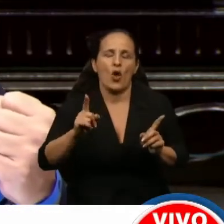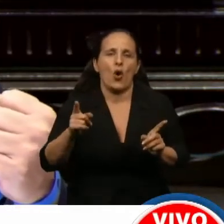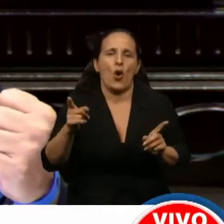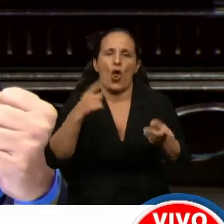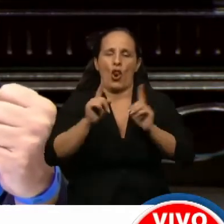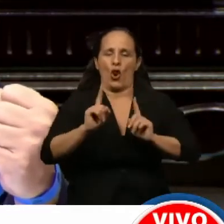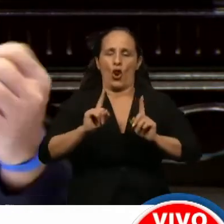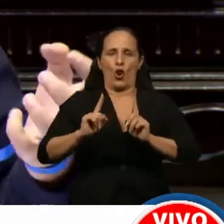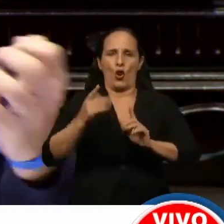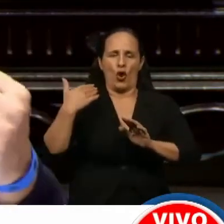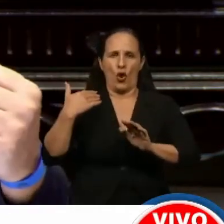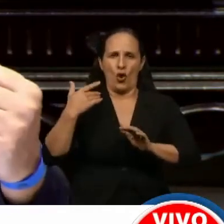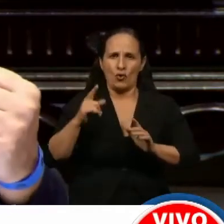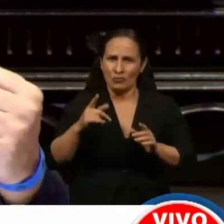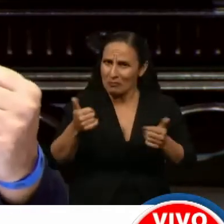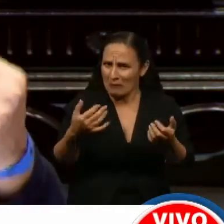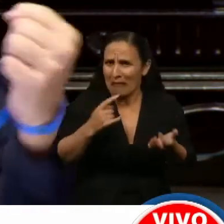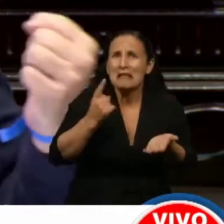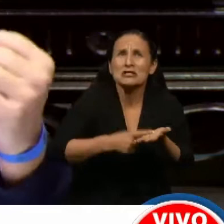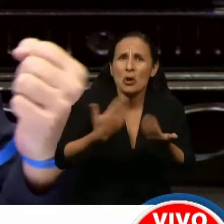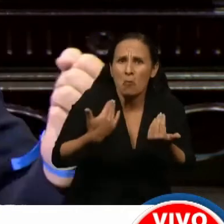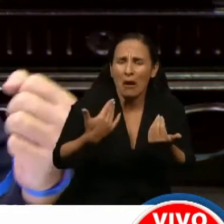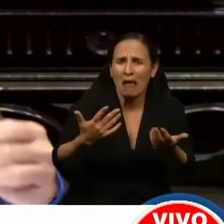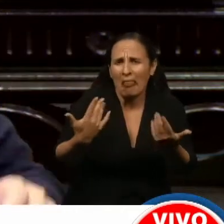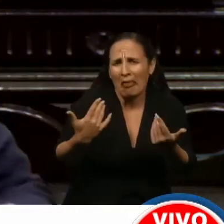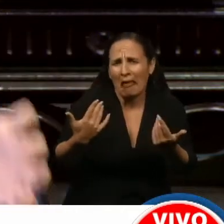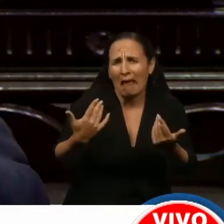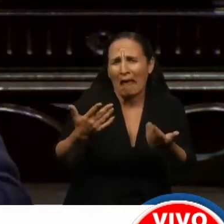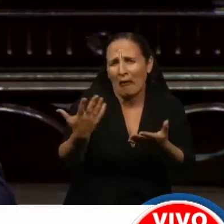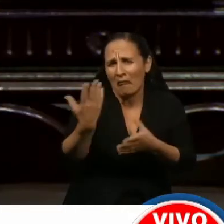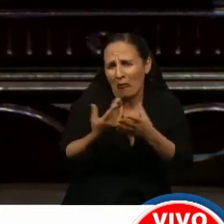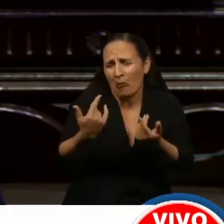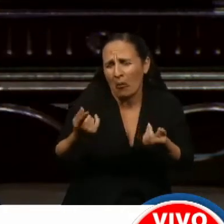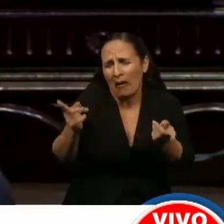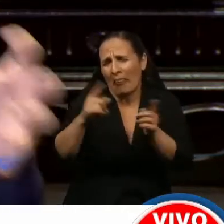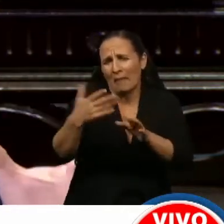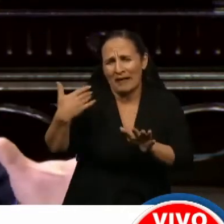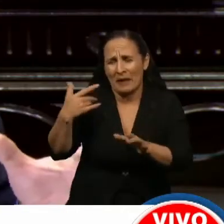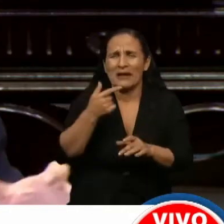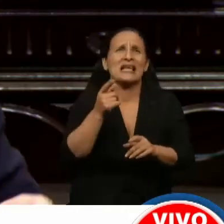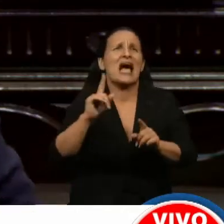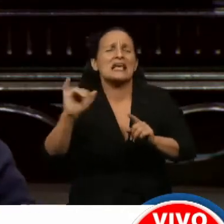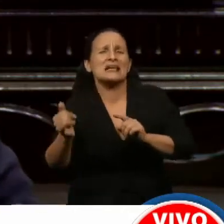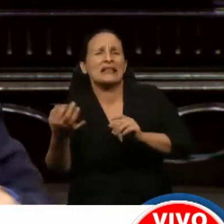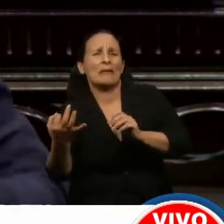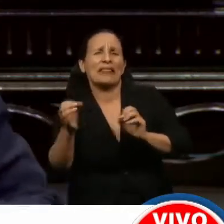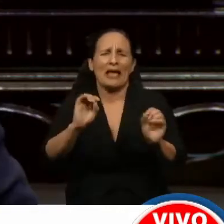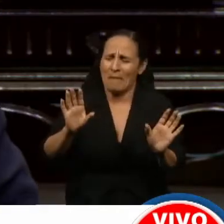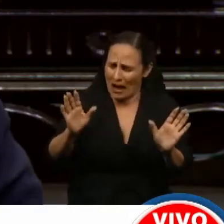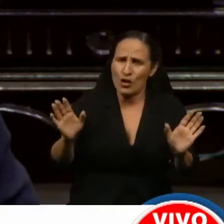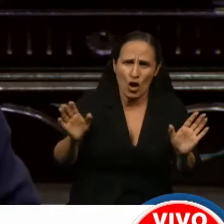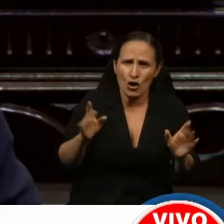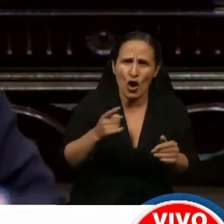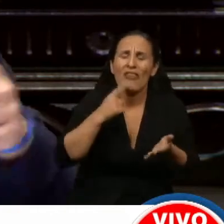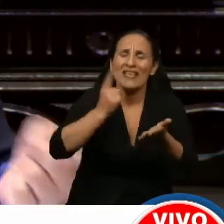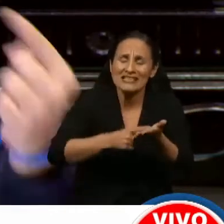medida. No es malo retroceder con la medida, también, porque si no parece que si uno retrocede está mal, si el otro retrocede está bien, retrocede